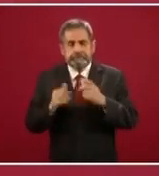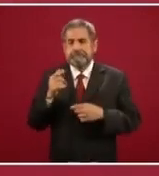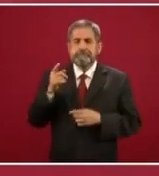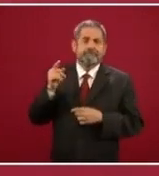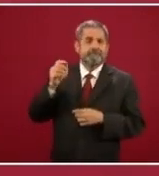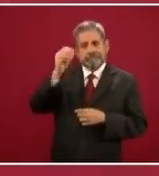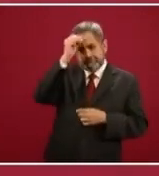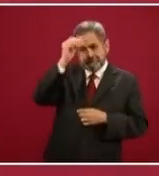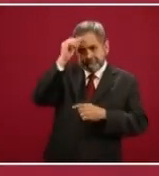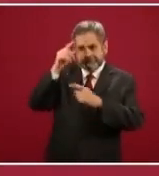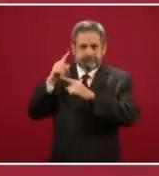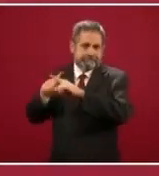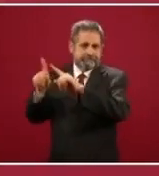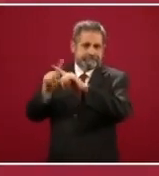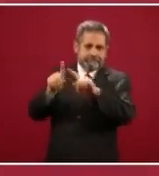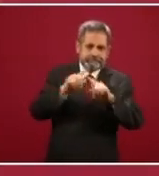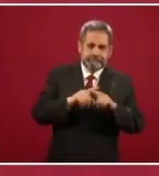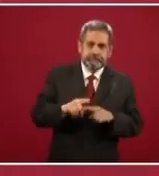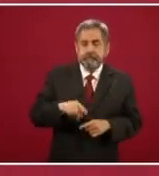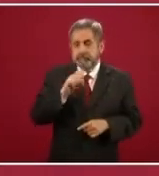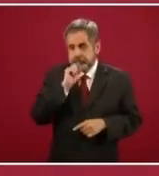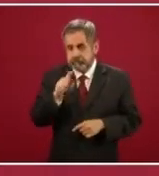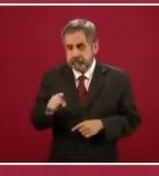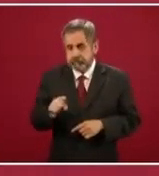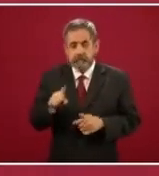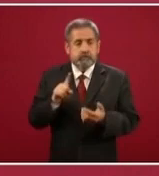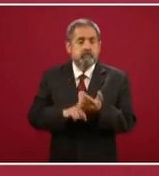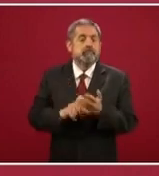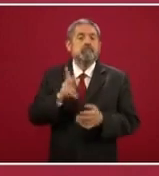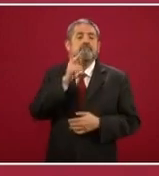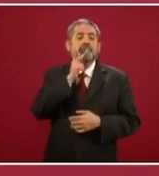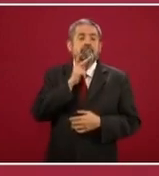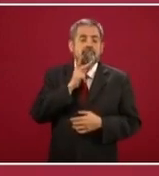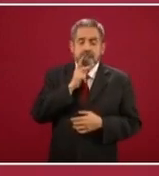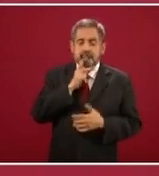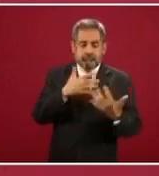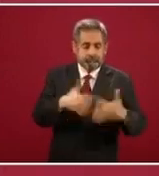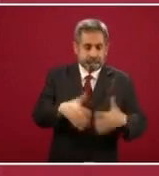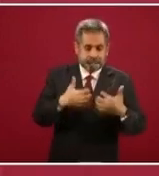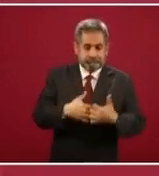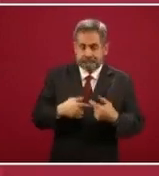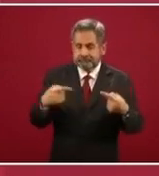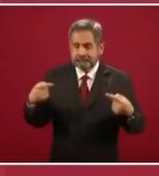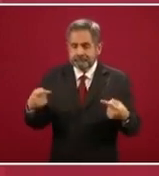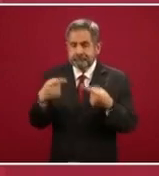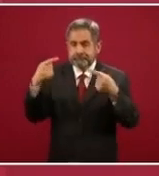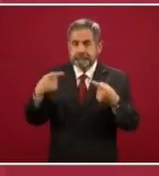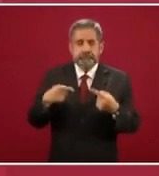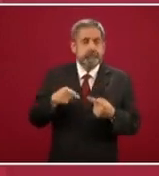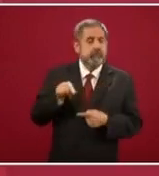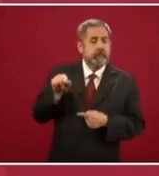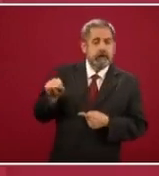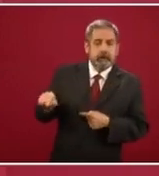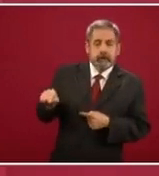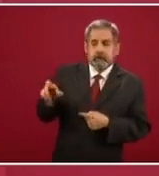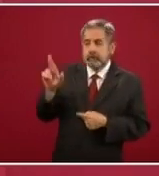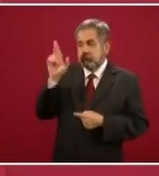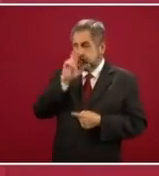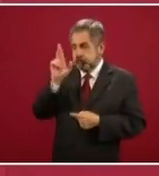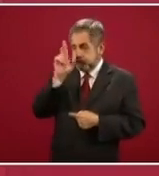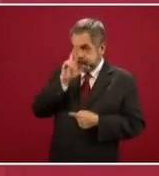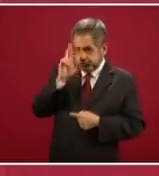generando por la producción de petróleo entre Rusia